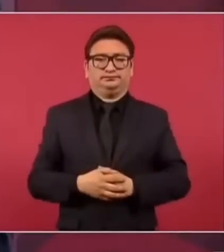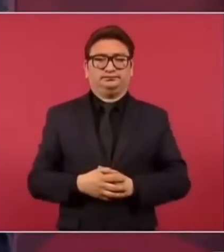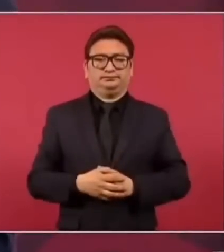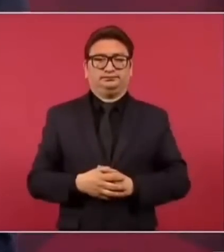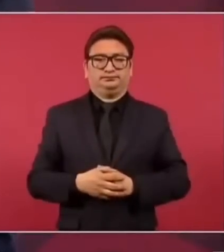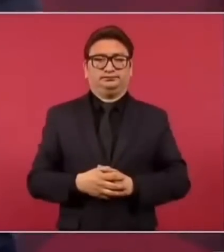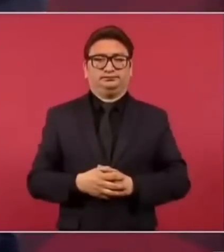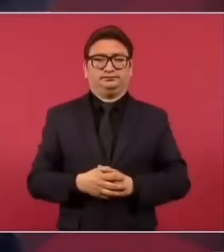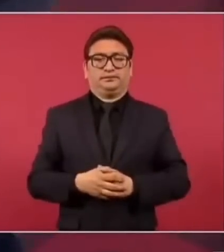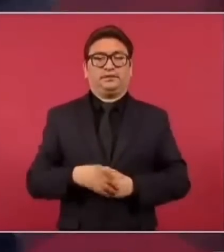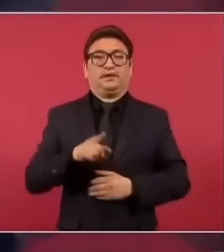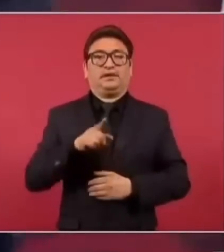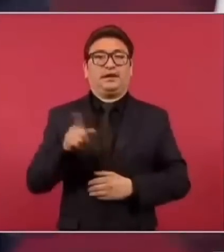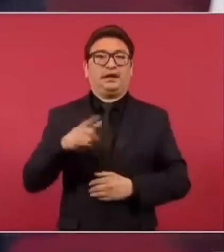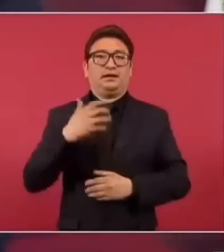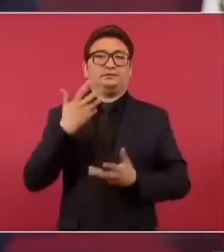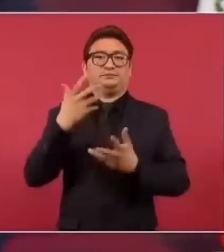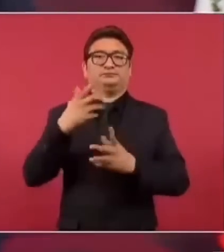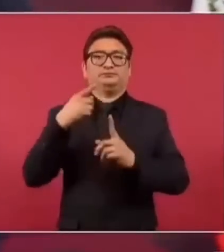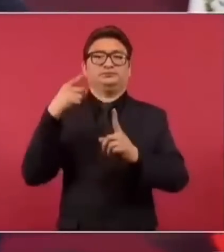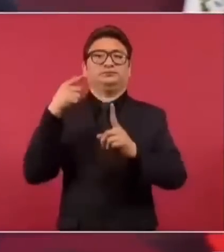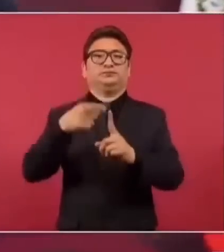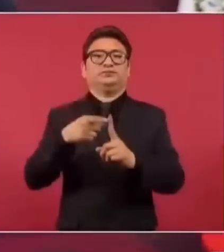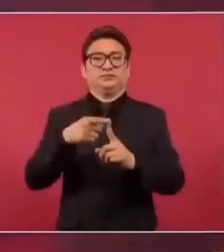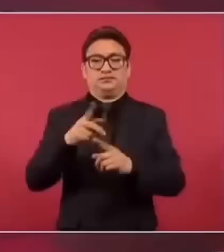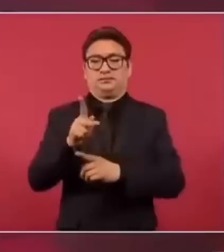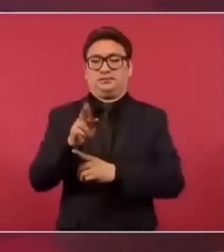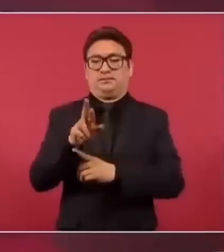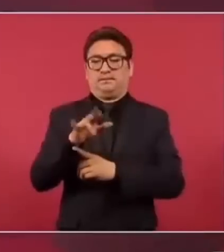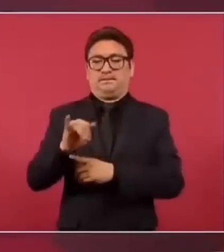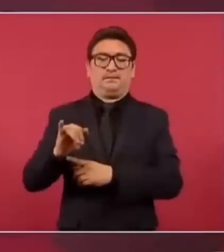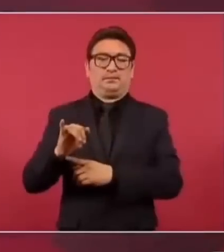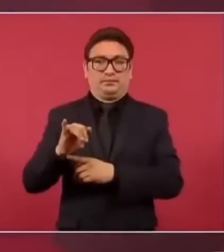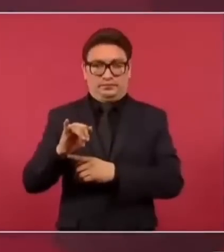se tenía el propósito de democratizar al PRI.